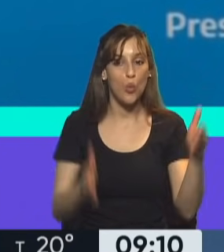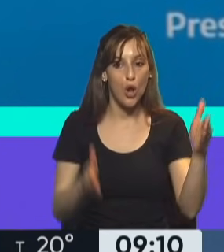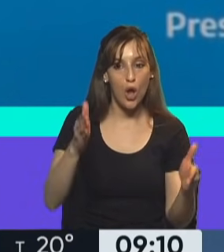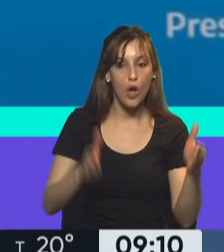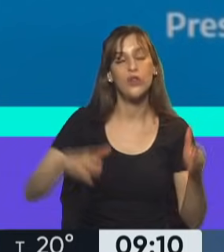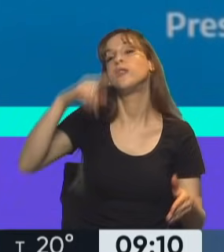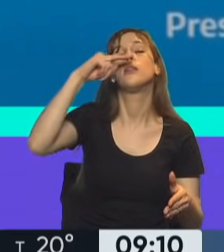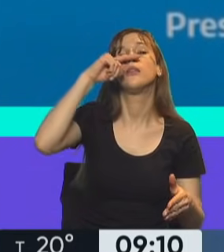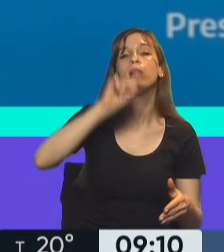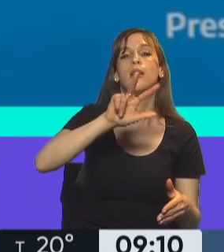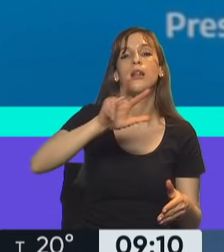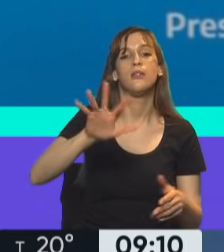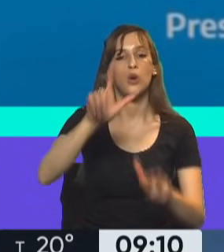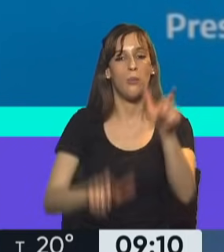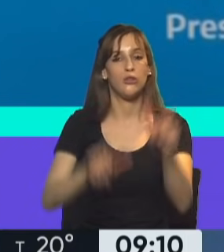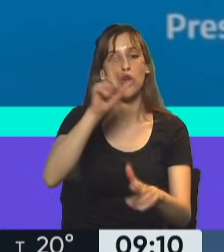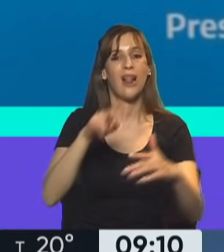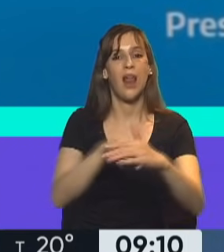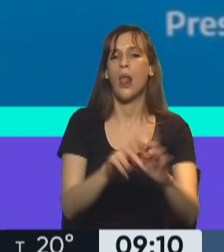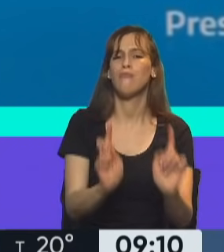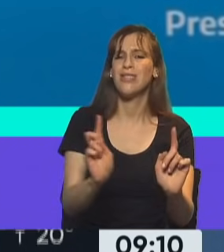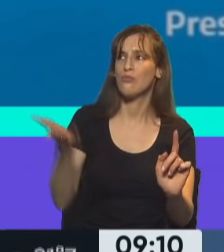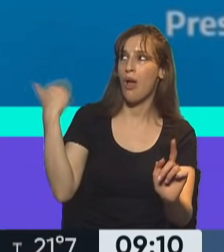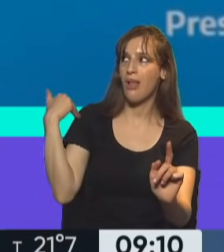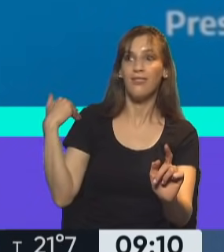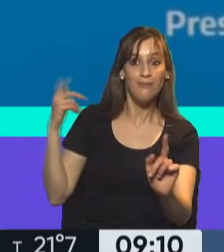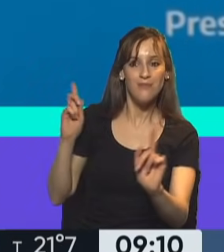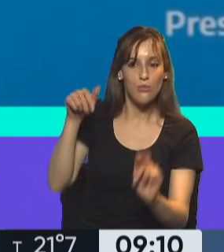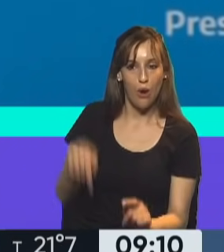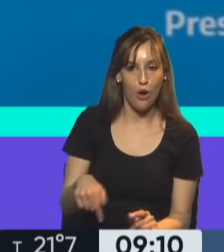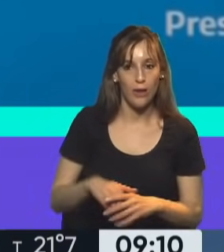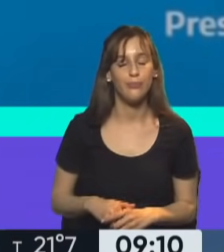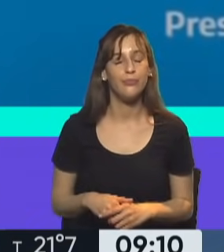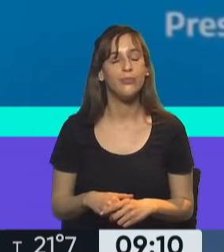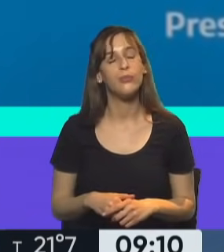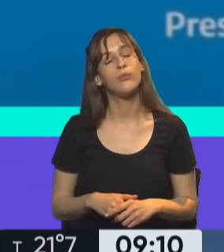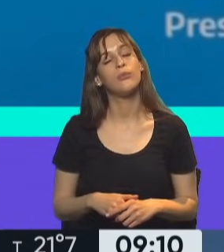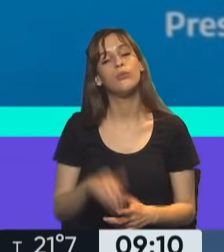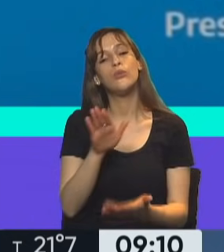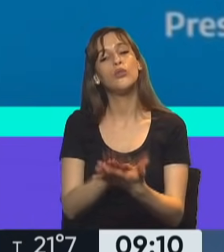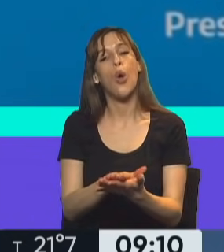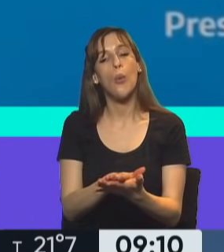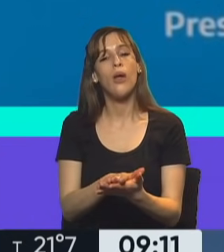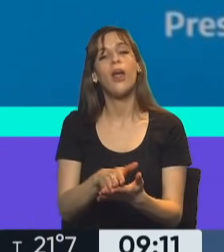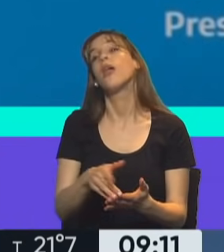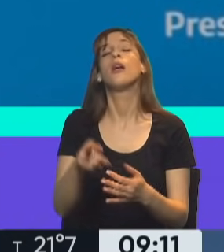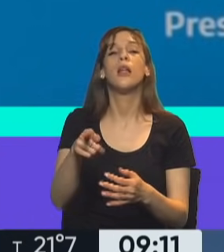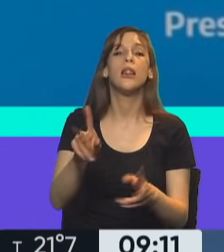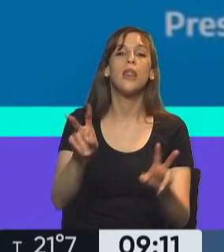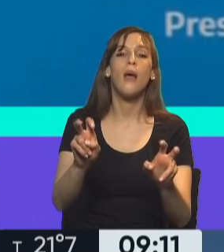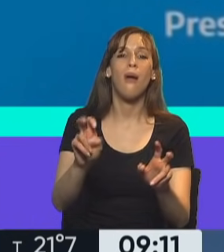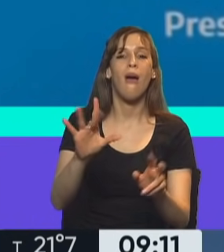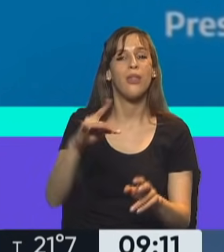735 personas internadas. En relación al logro de Argentina de haber retrasado el ingreso de la